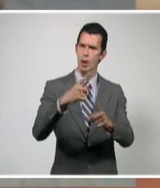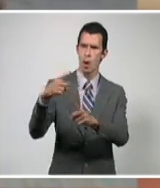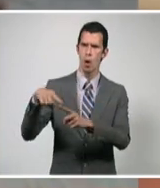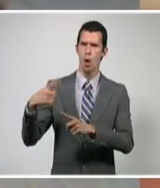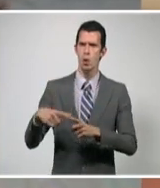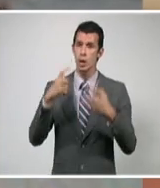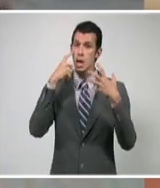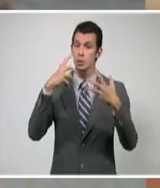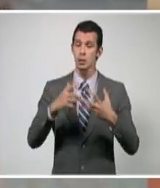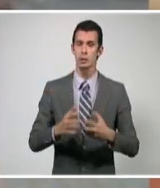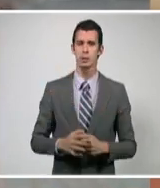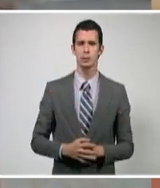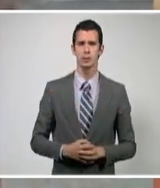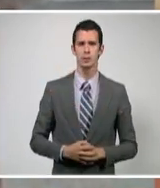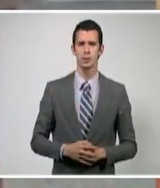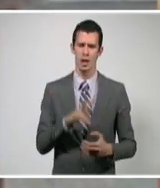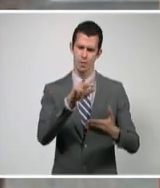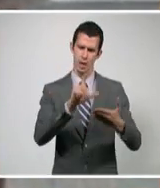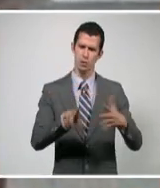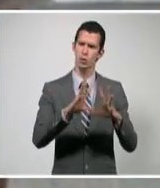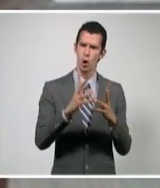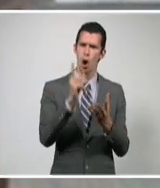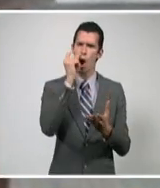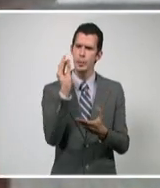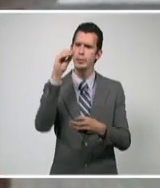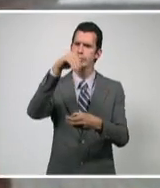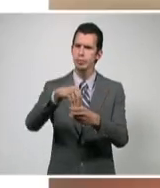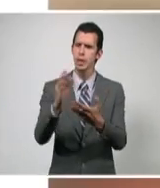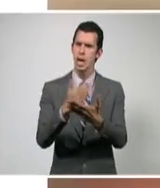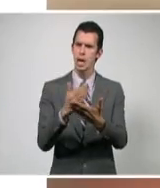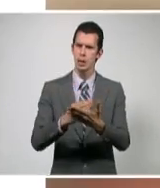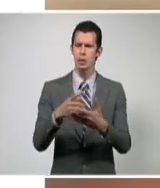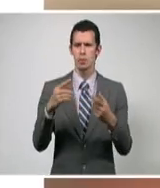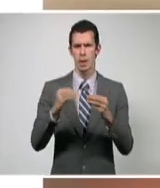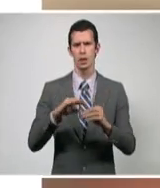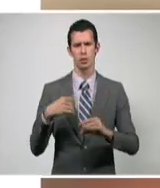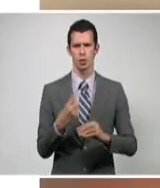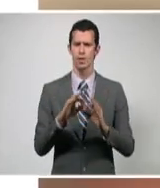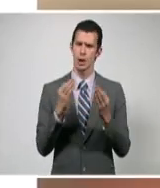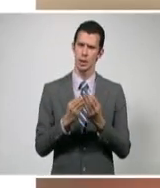antologías de poesía. Lleguen a sus familiares, amigos y colegas nuestro más sentido pésame.